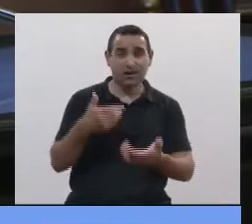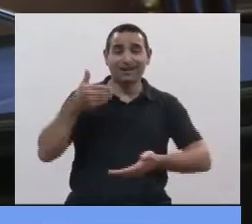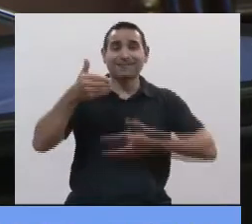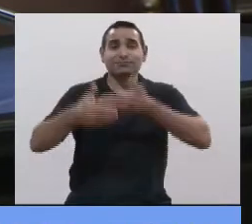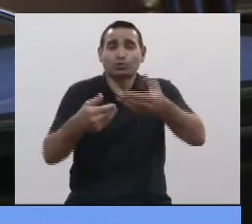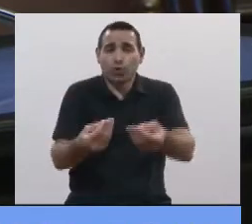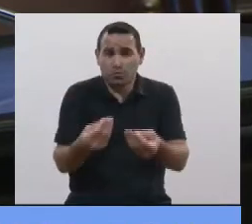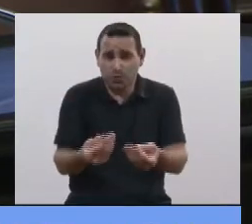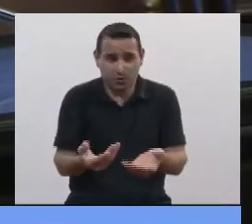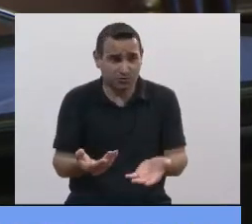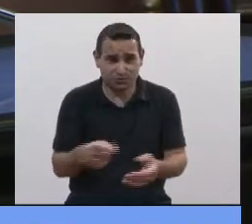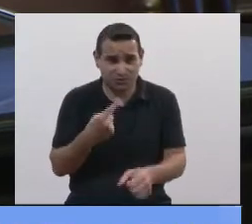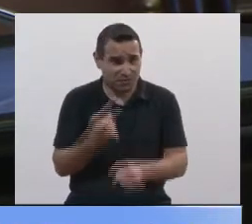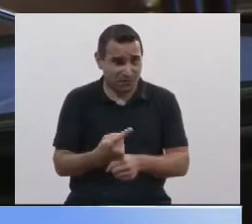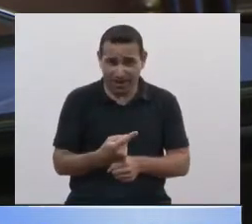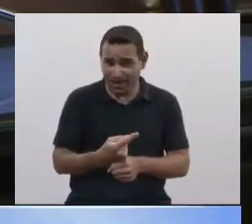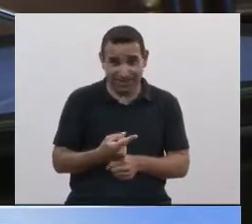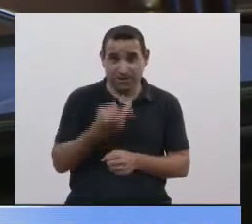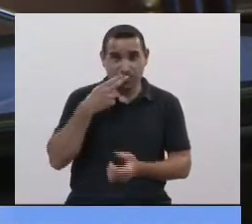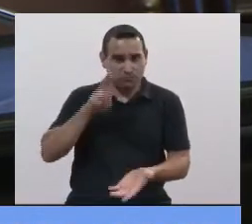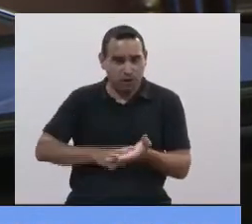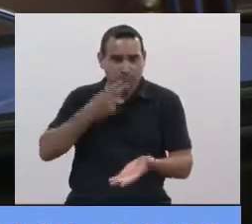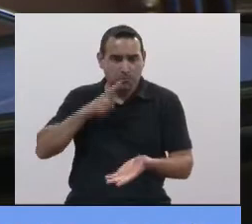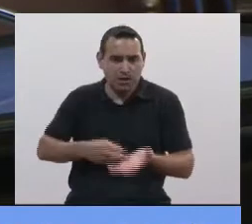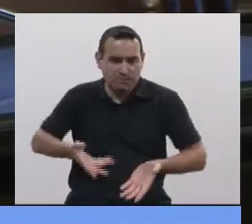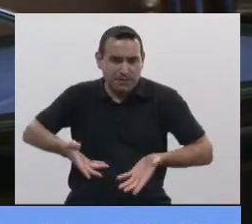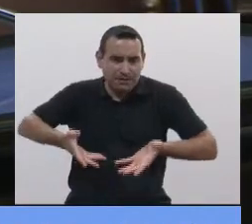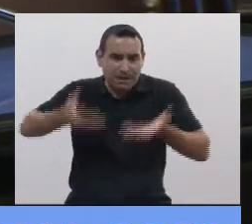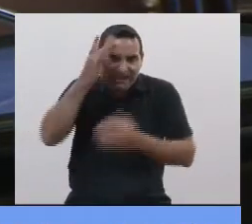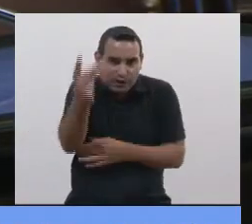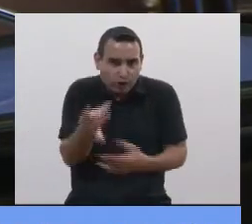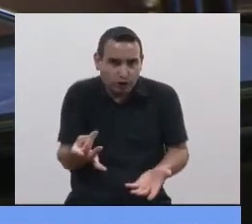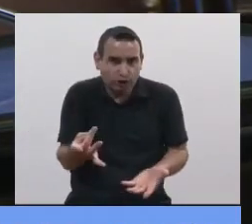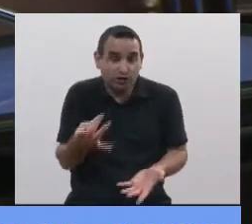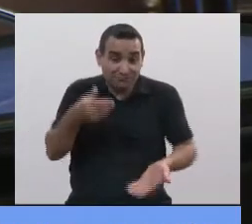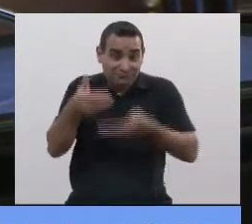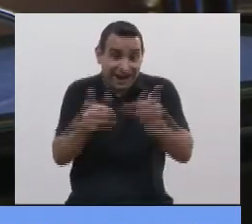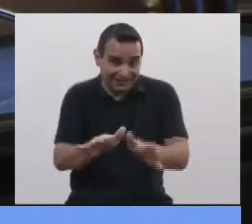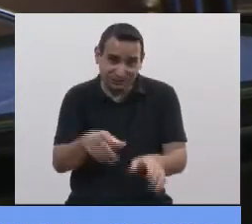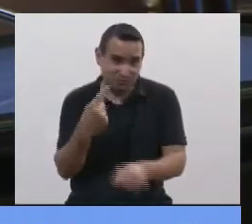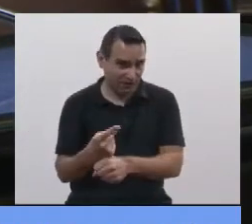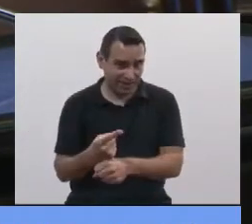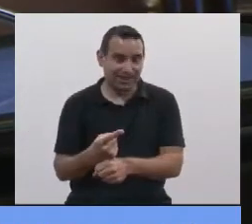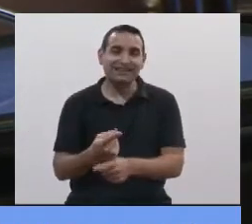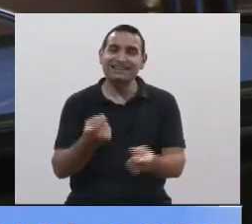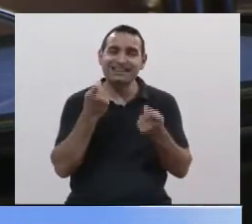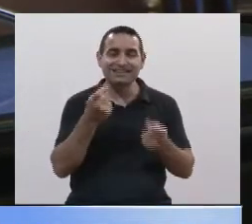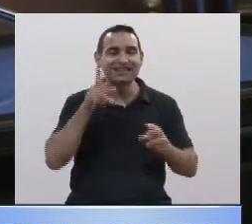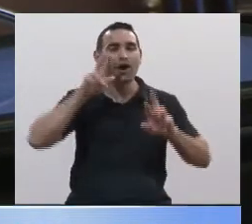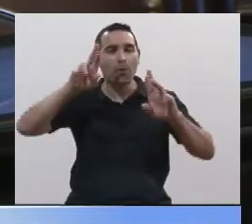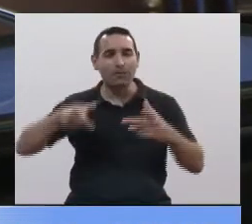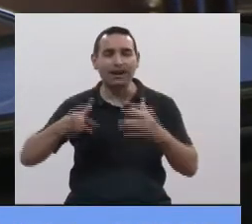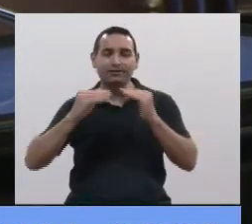crecimiento. Con una presión tributaria récord no vamos a salir adelante. Hace falta continuidad